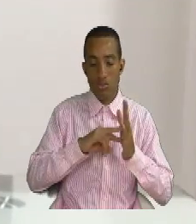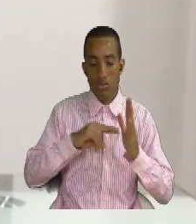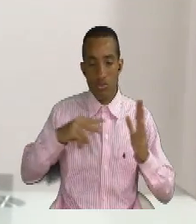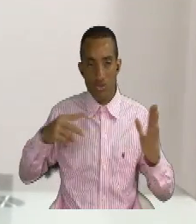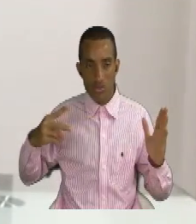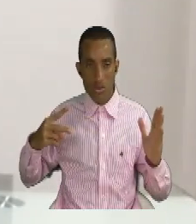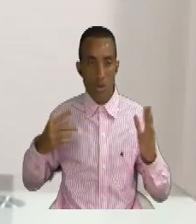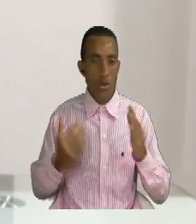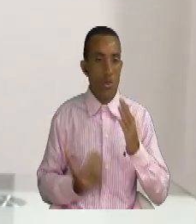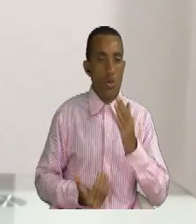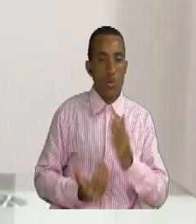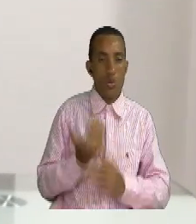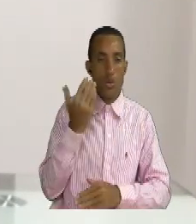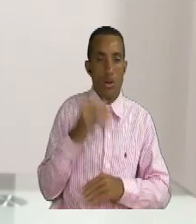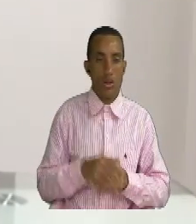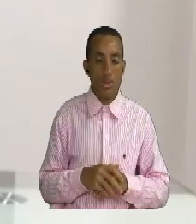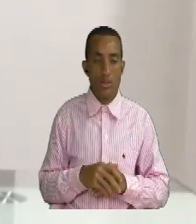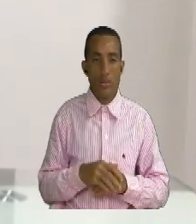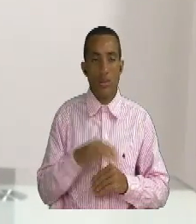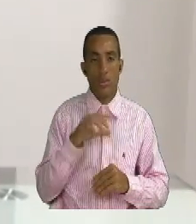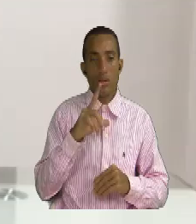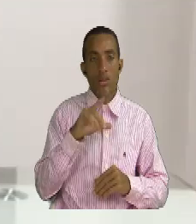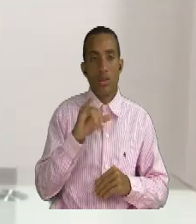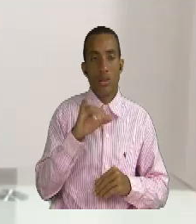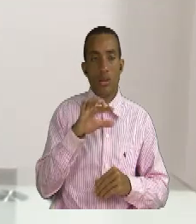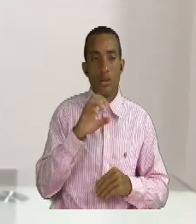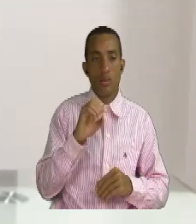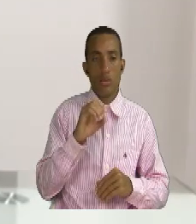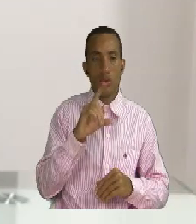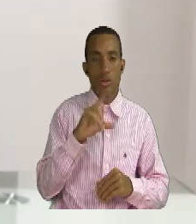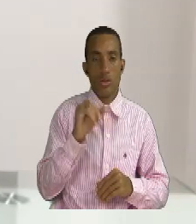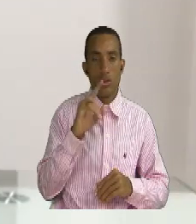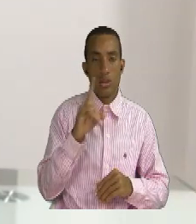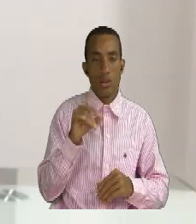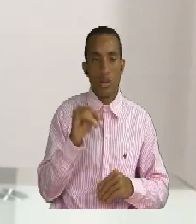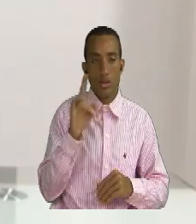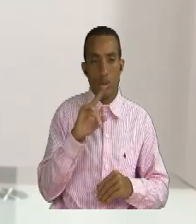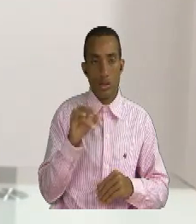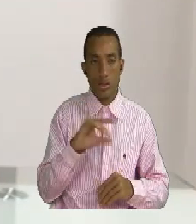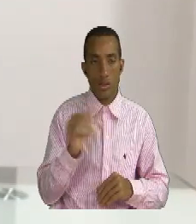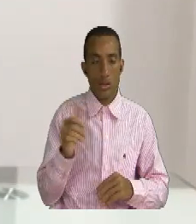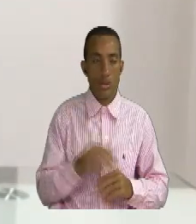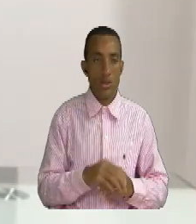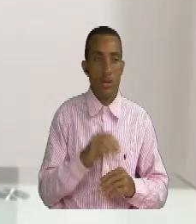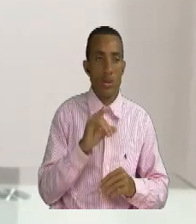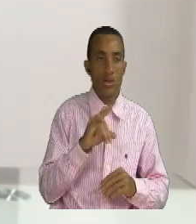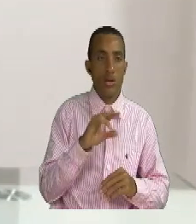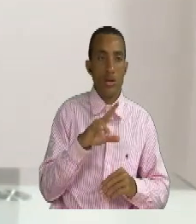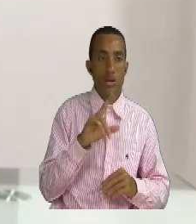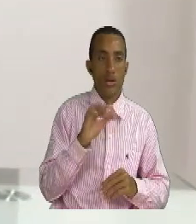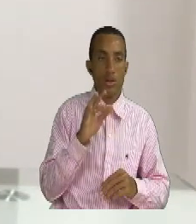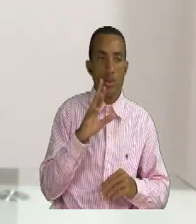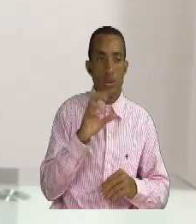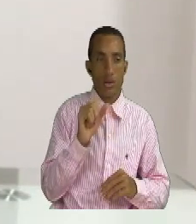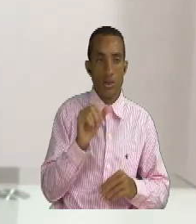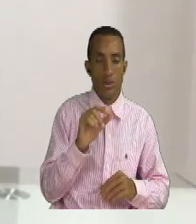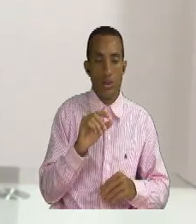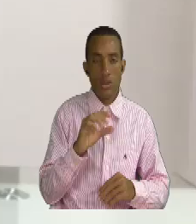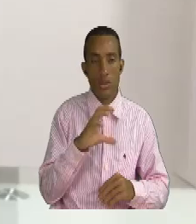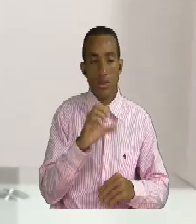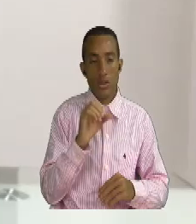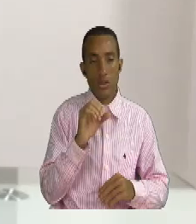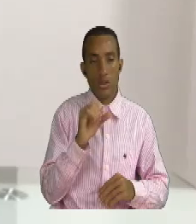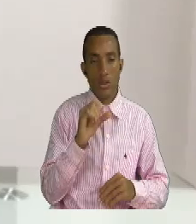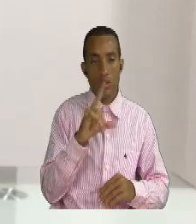mercado, como la criolipólisis, el lipomassage, la ultracavitación, la lipólisis láser no invasiva